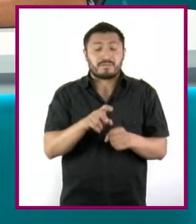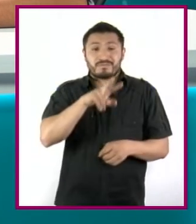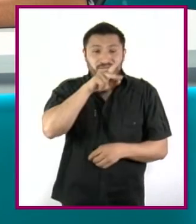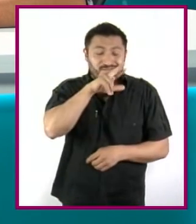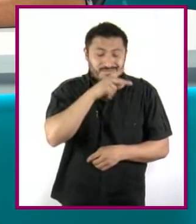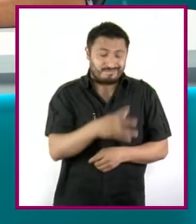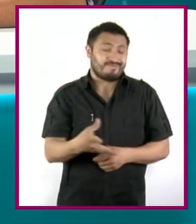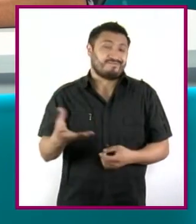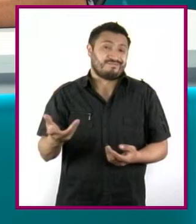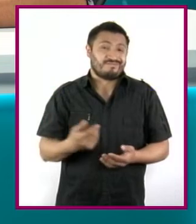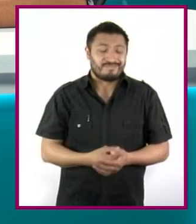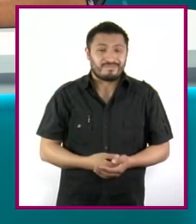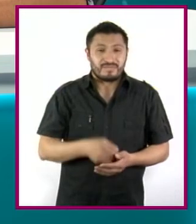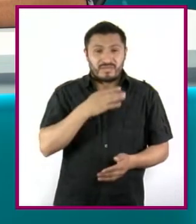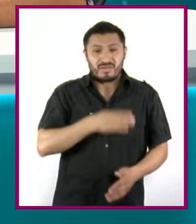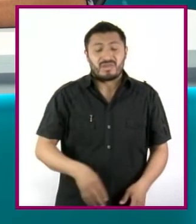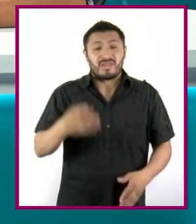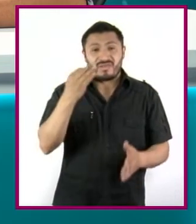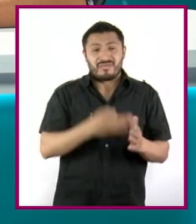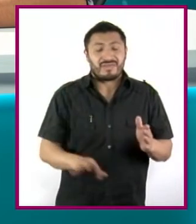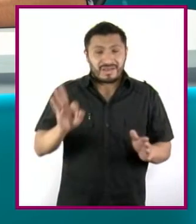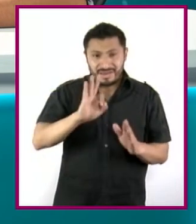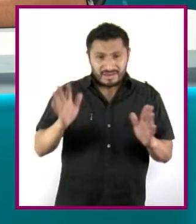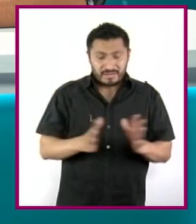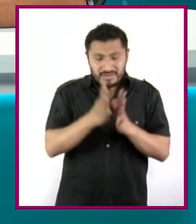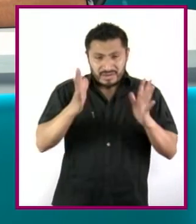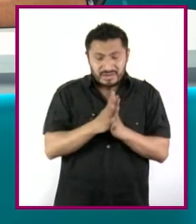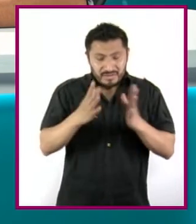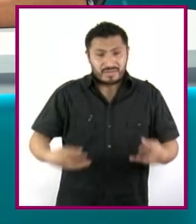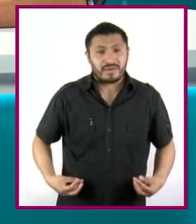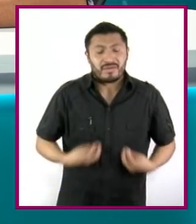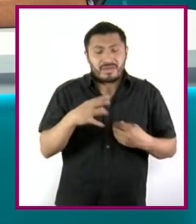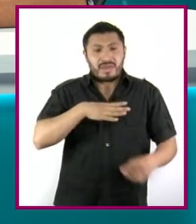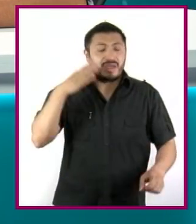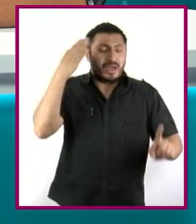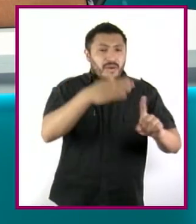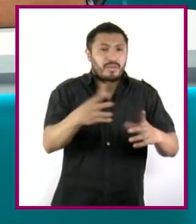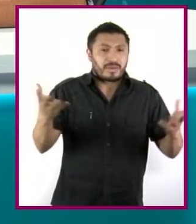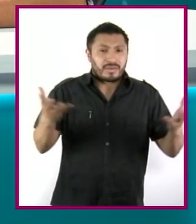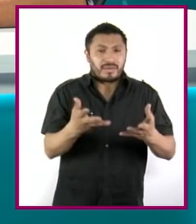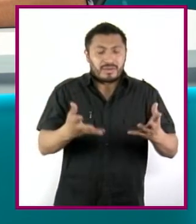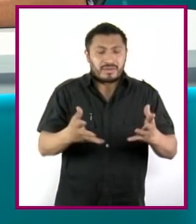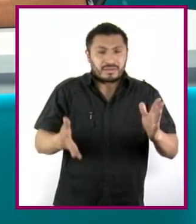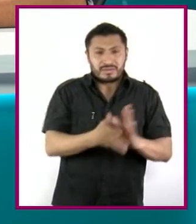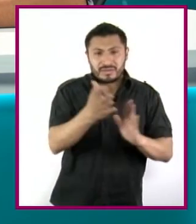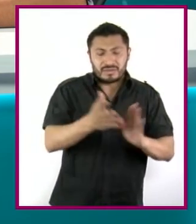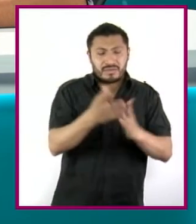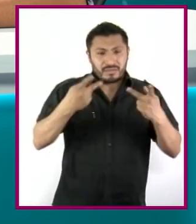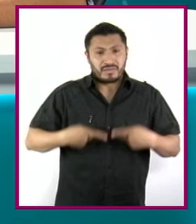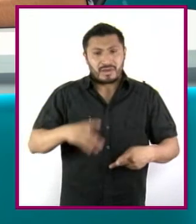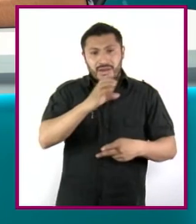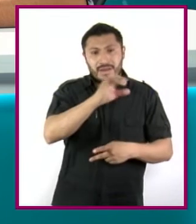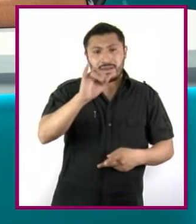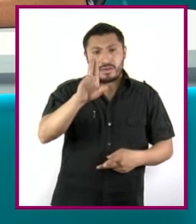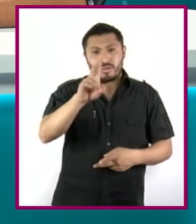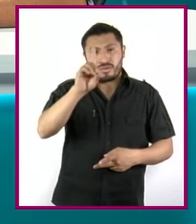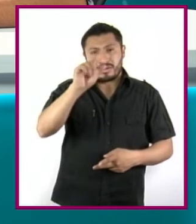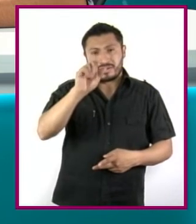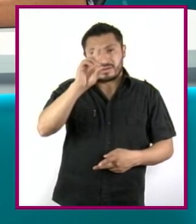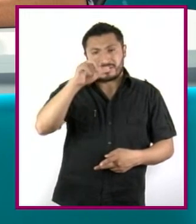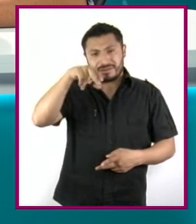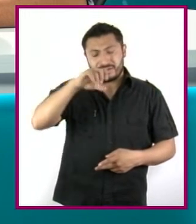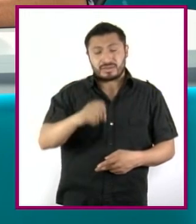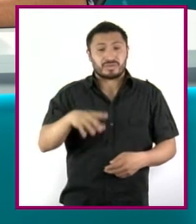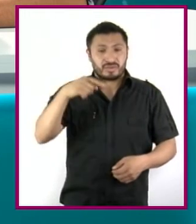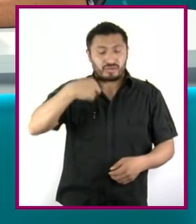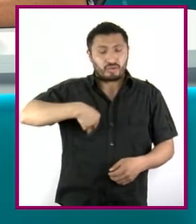que generan. Si la participación en la vida comunitaria tiene como fin la construcción de ciudadanos, ¿cuál es el rol que nos toca en este país plagado